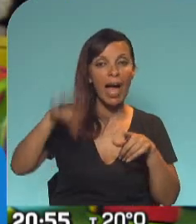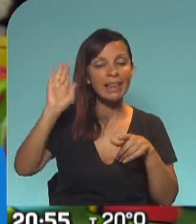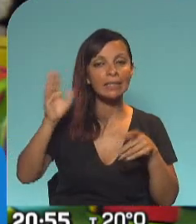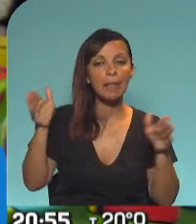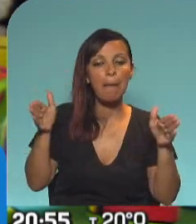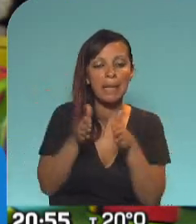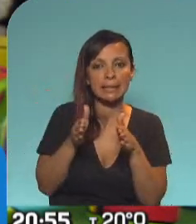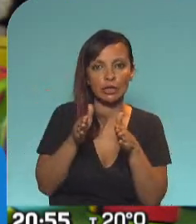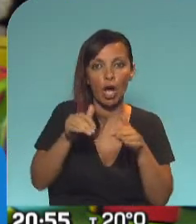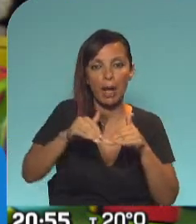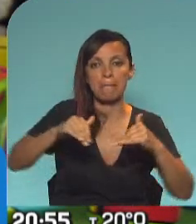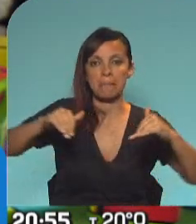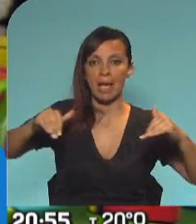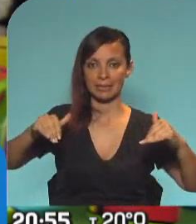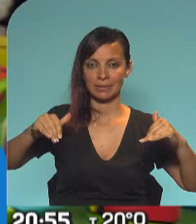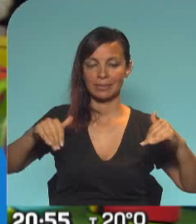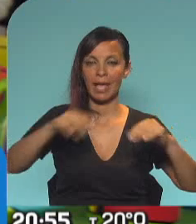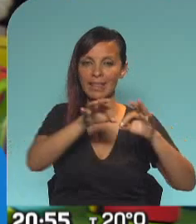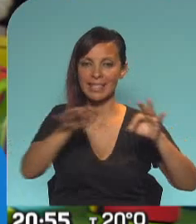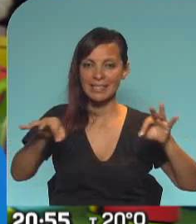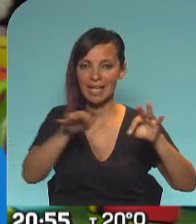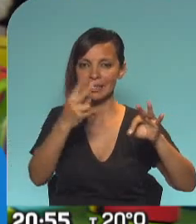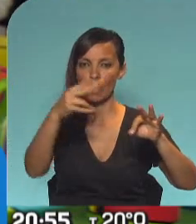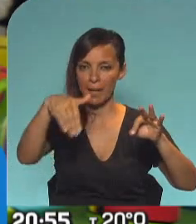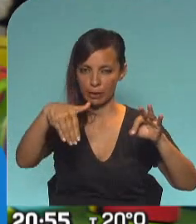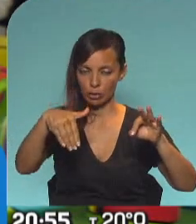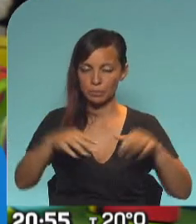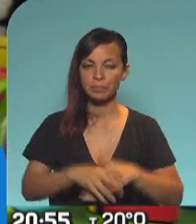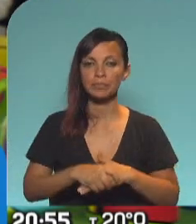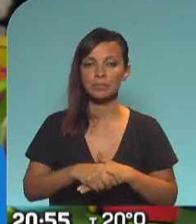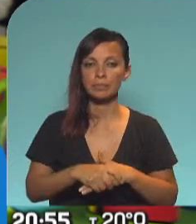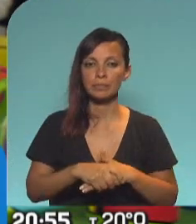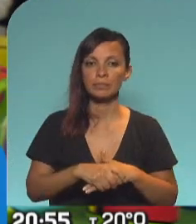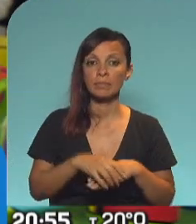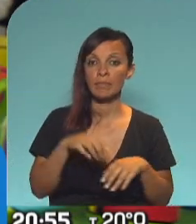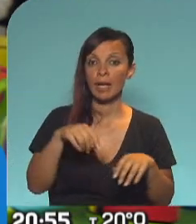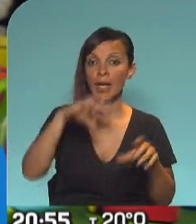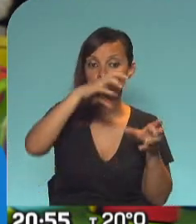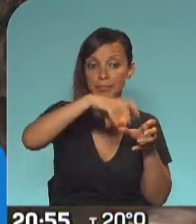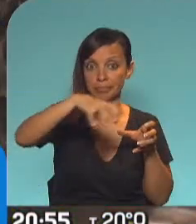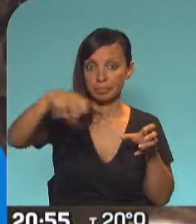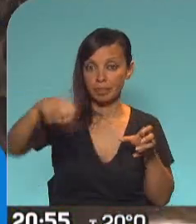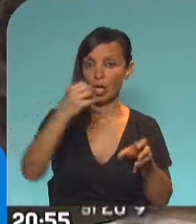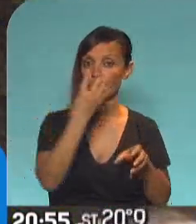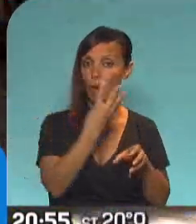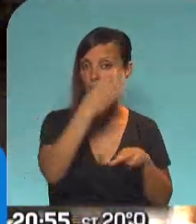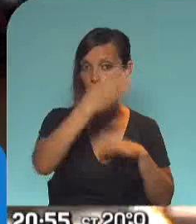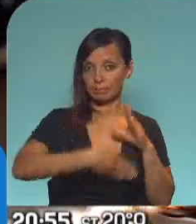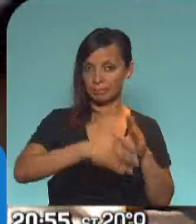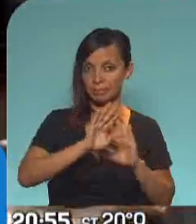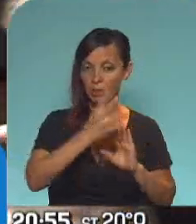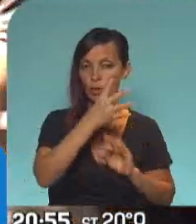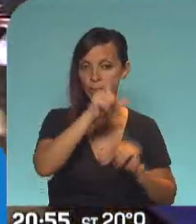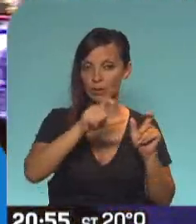angostos. Ahora hay pasillos de casi 2 metros y no más de 4 personas por isla. ¿Se van a realizar operativos de